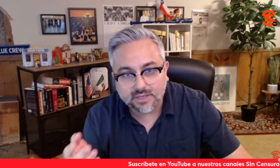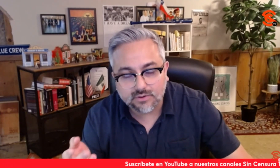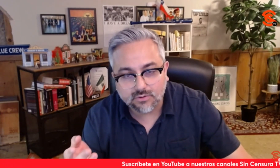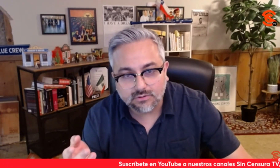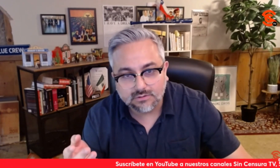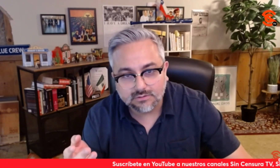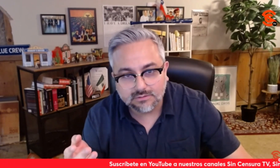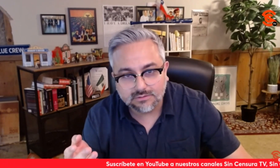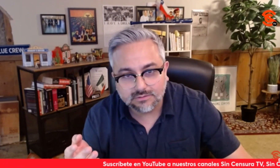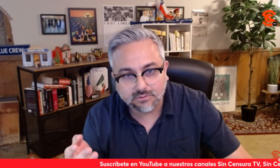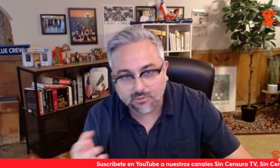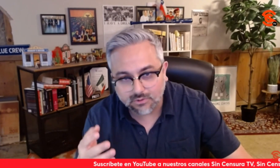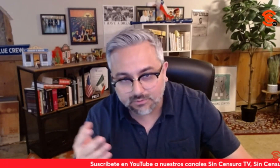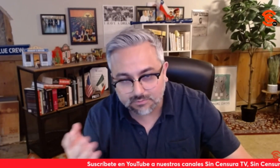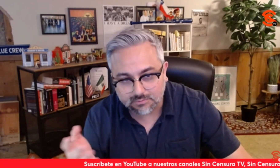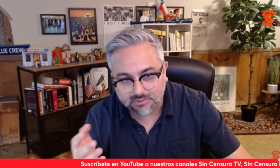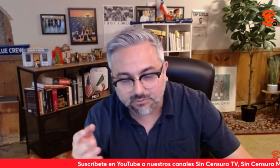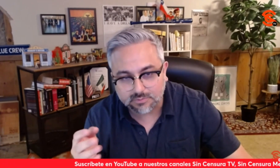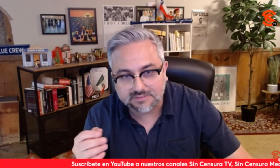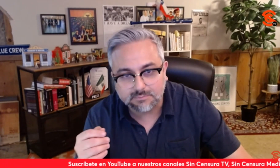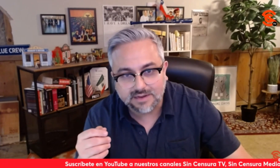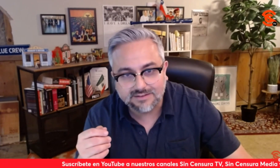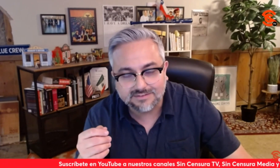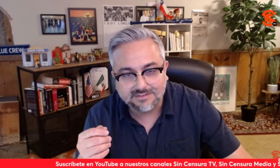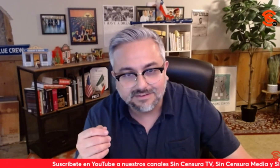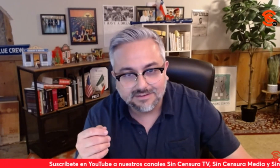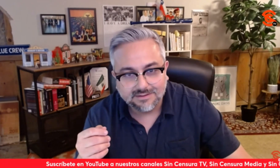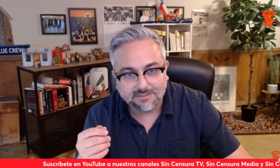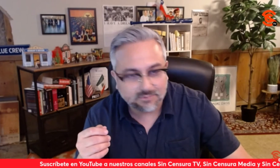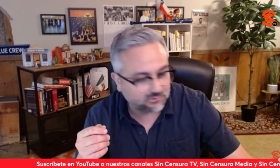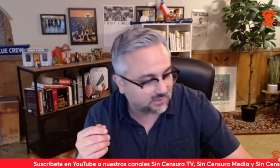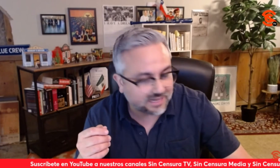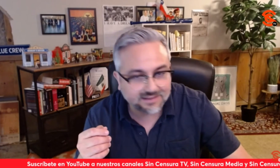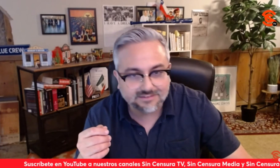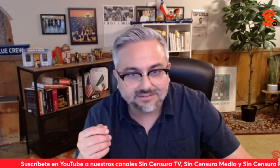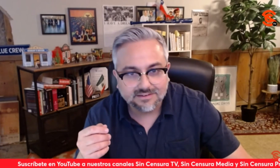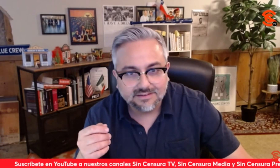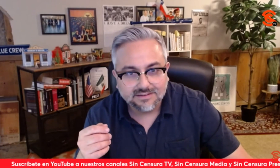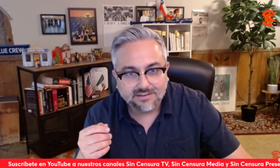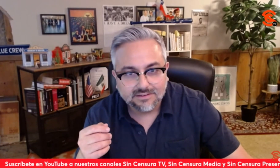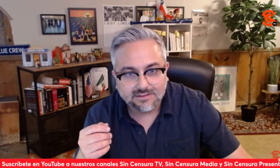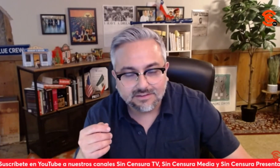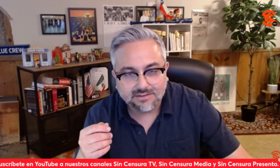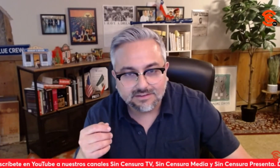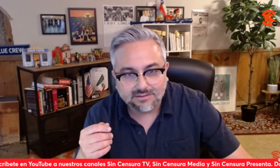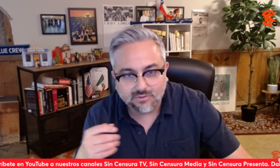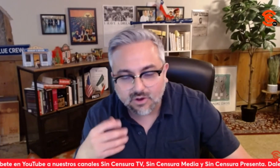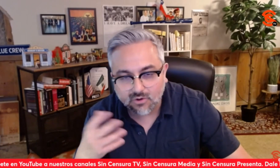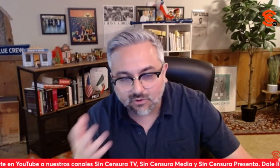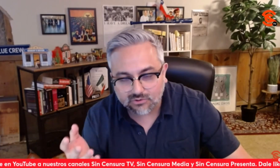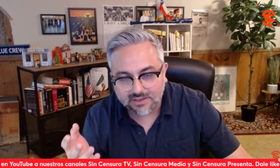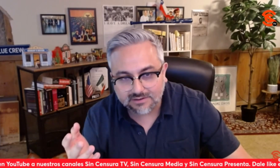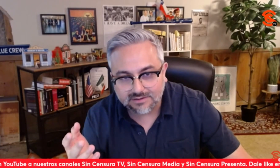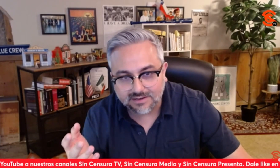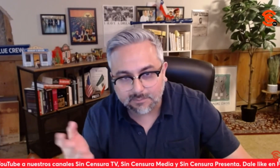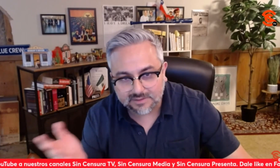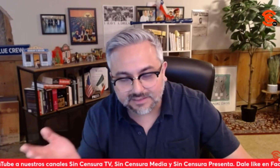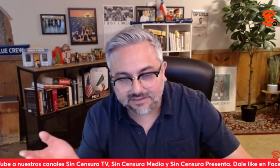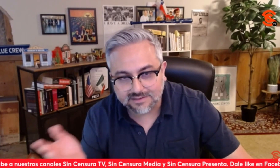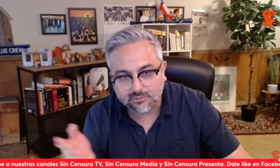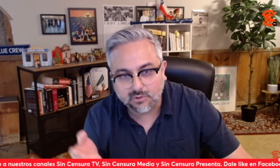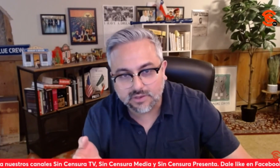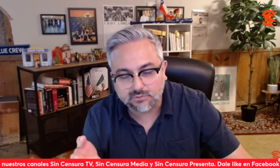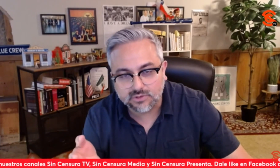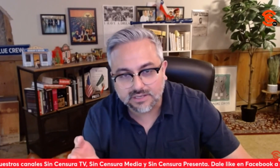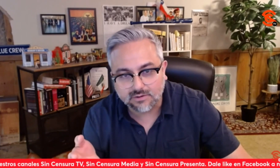cuyo dueño, cuyo uno de sus principales personajes dio a conocer que le